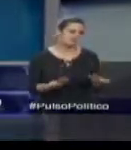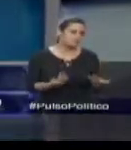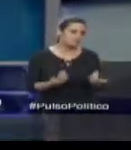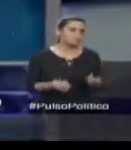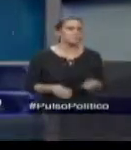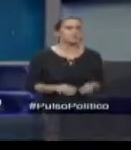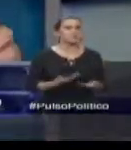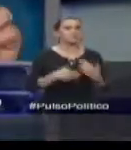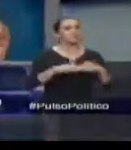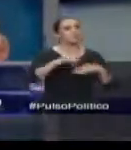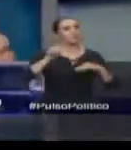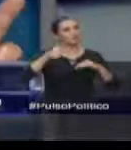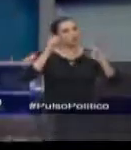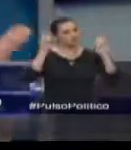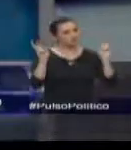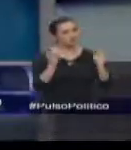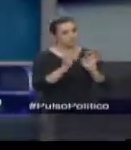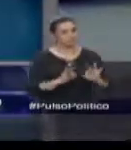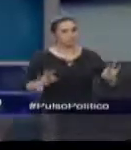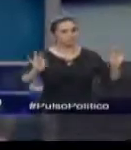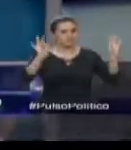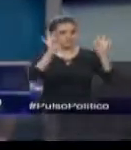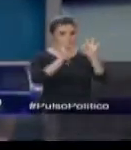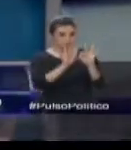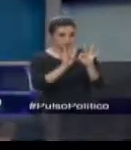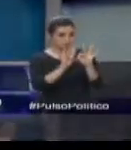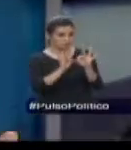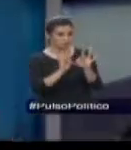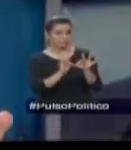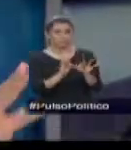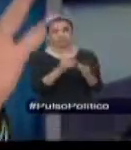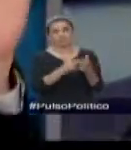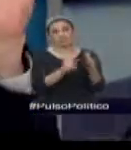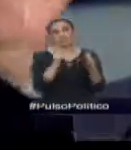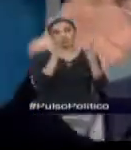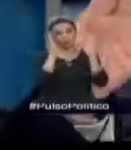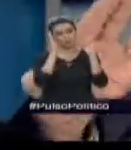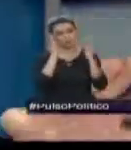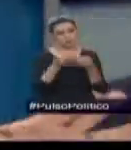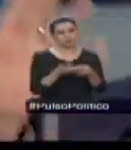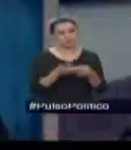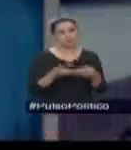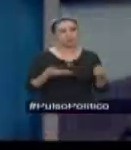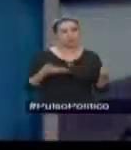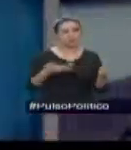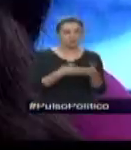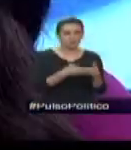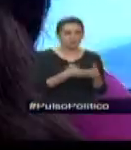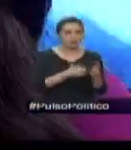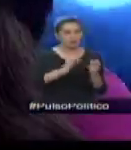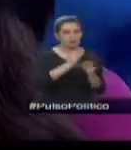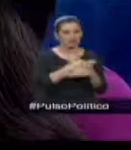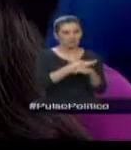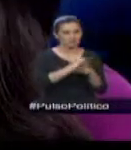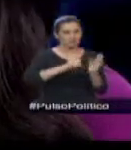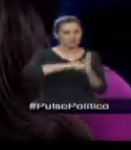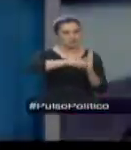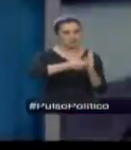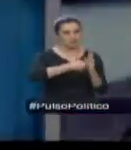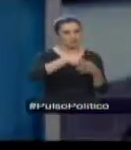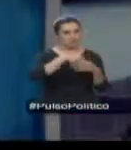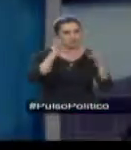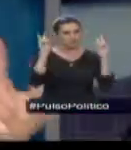sobre otro asunto que es importante y que se le ha dado muy poca atención en restringir las funciones de la contraloría general del estado en el tema